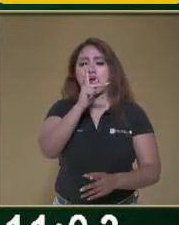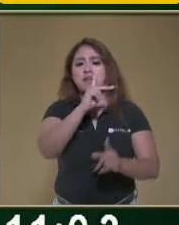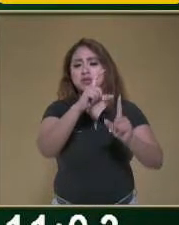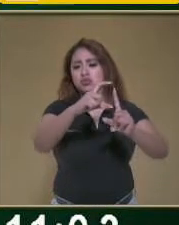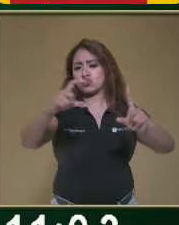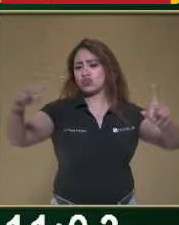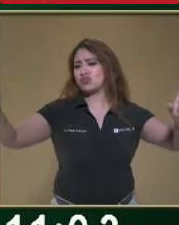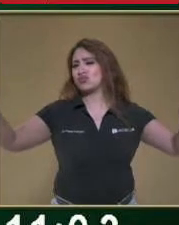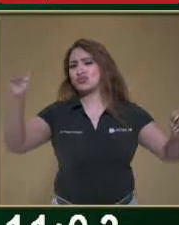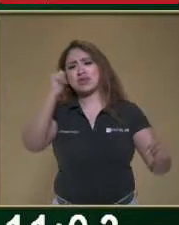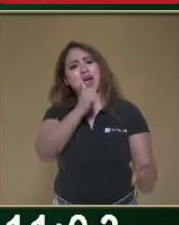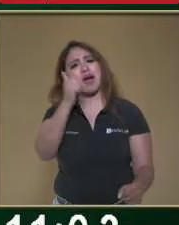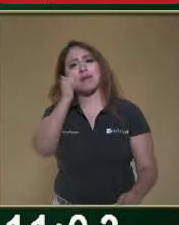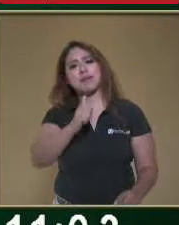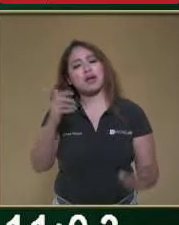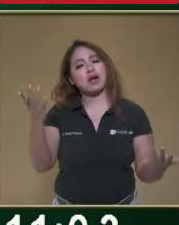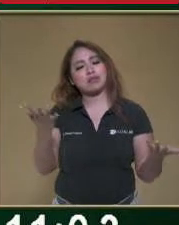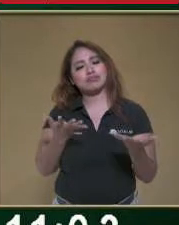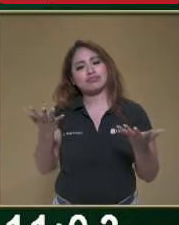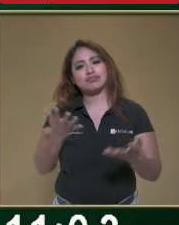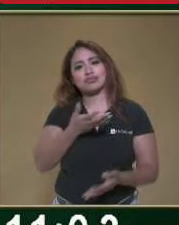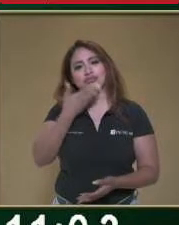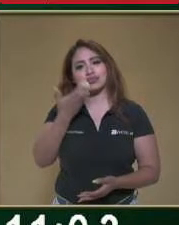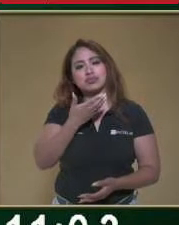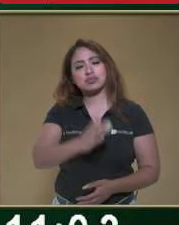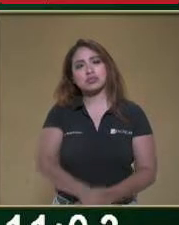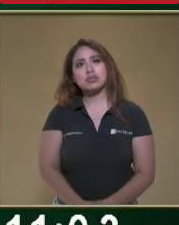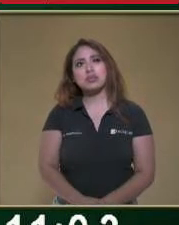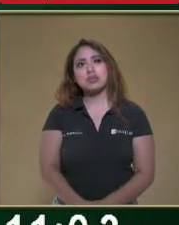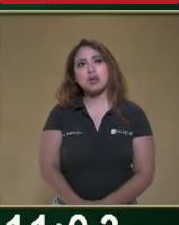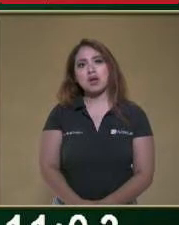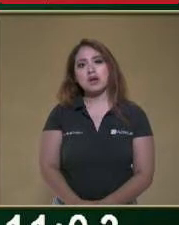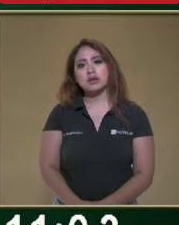usamos cotidianamente. Ahí, y están, como tú lo